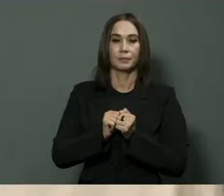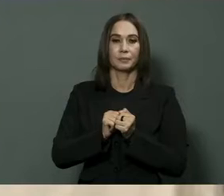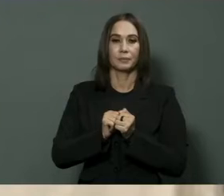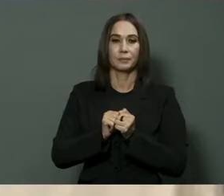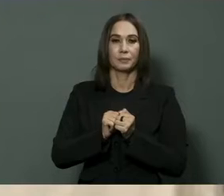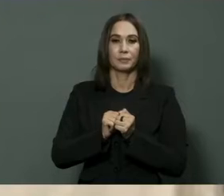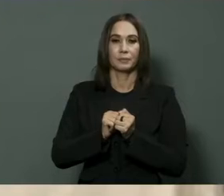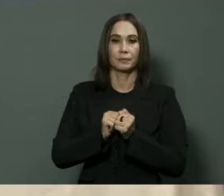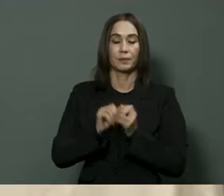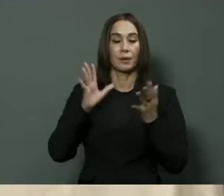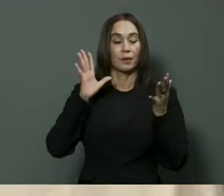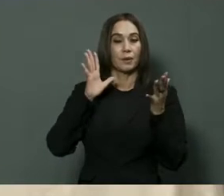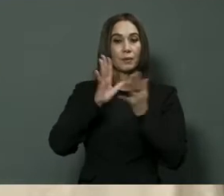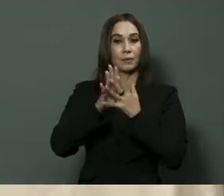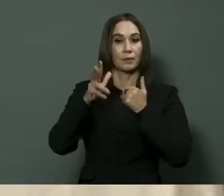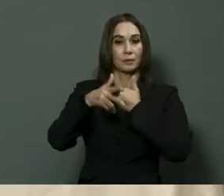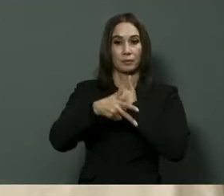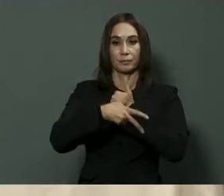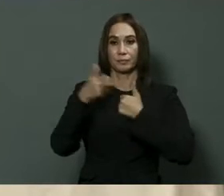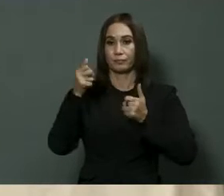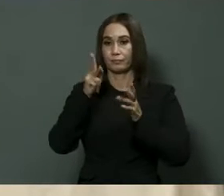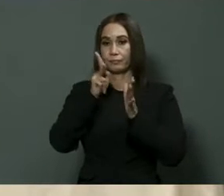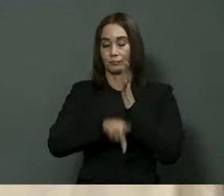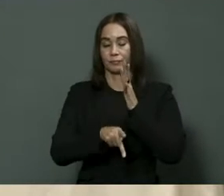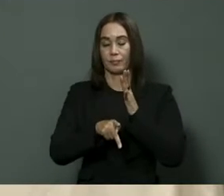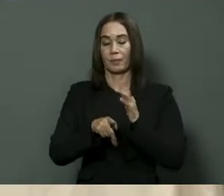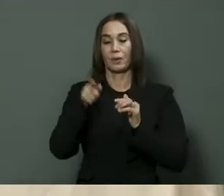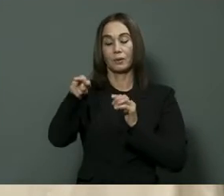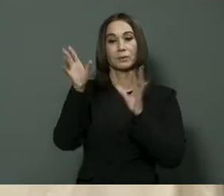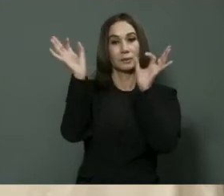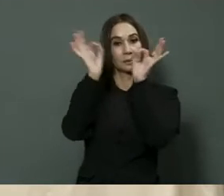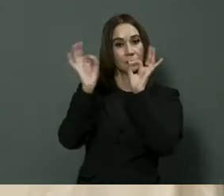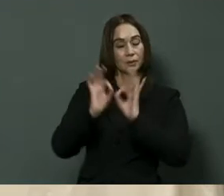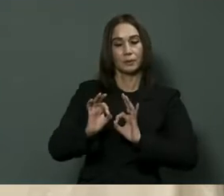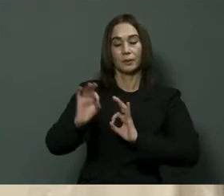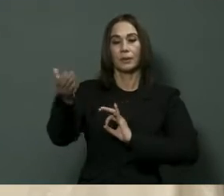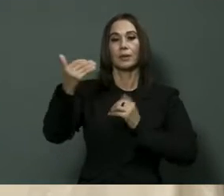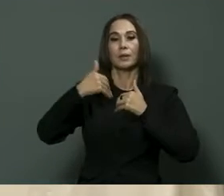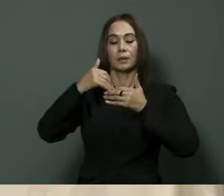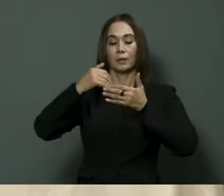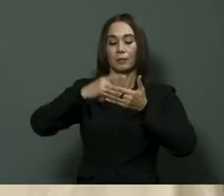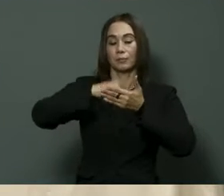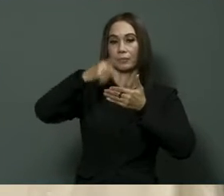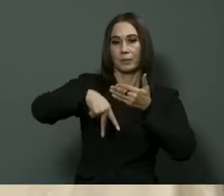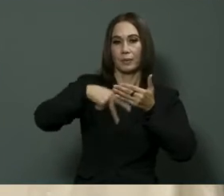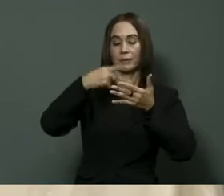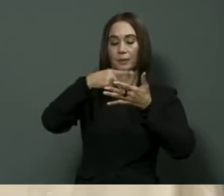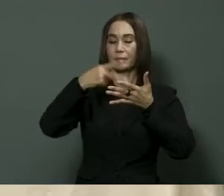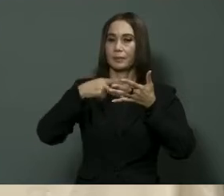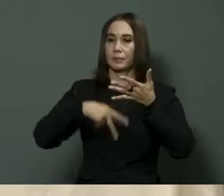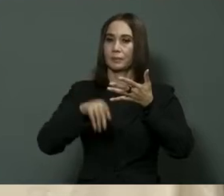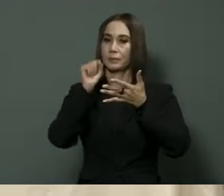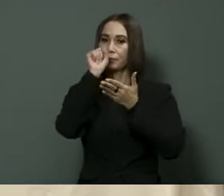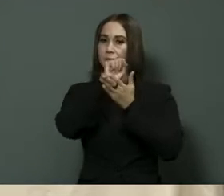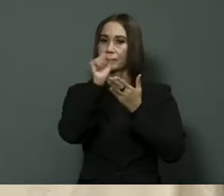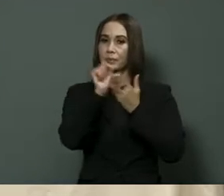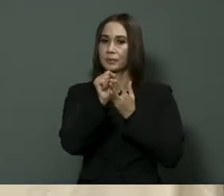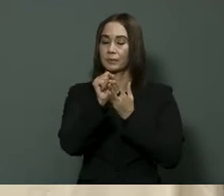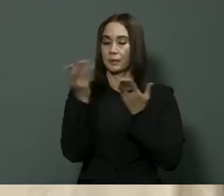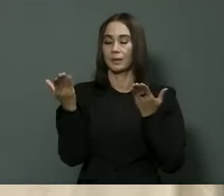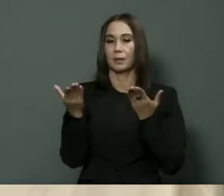frente a la concurrencia de delitos. De tal manera que contamos con una planificación sistemática y